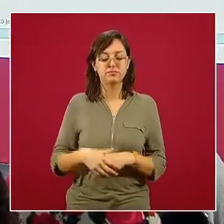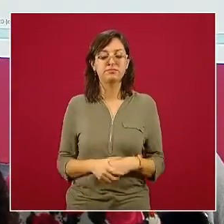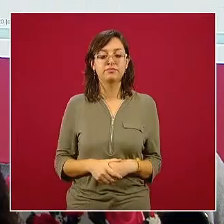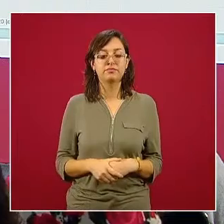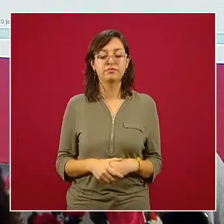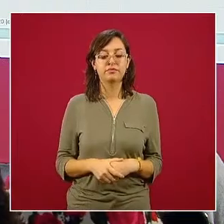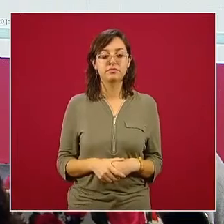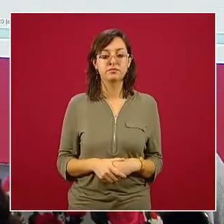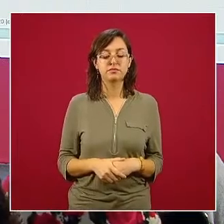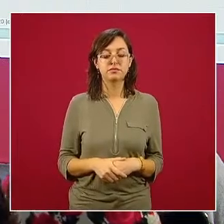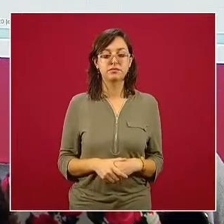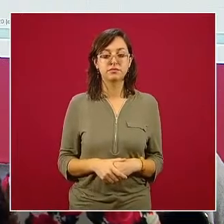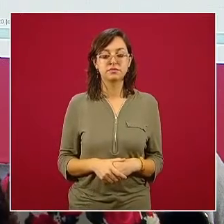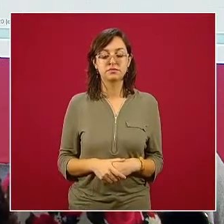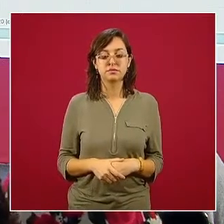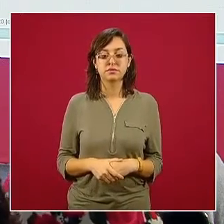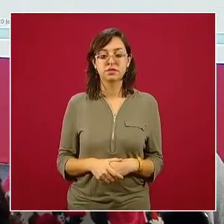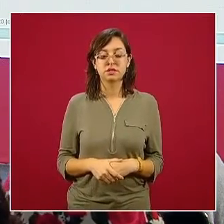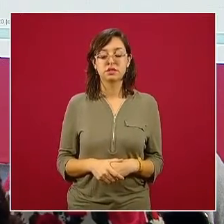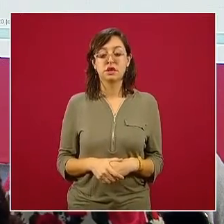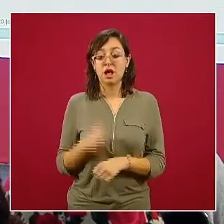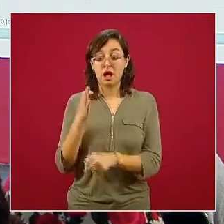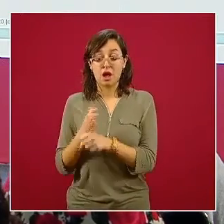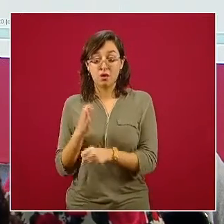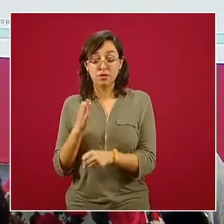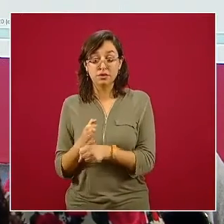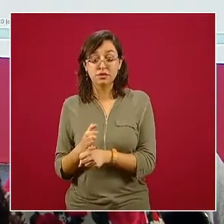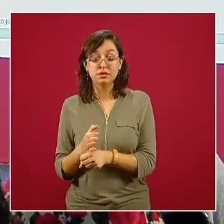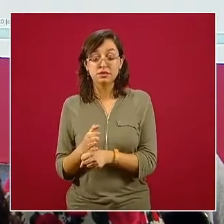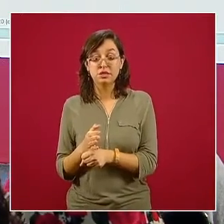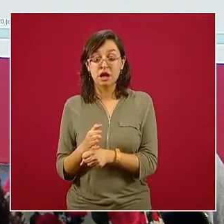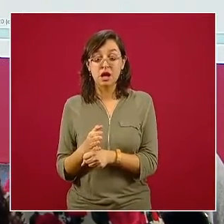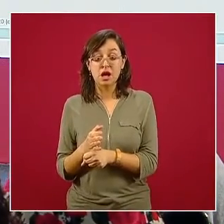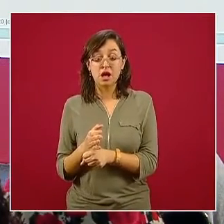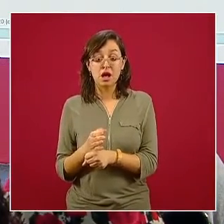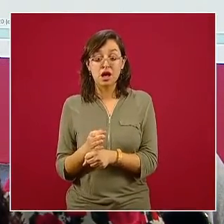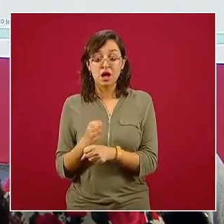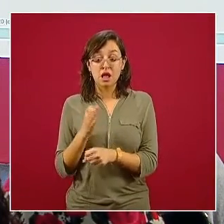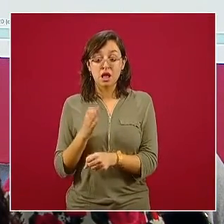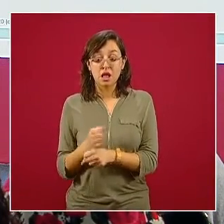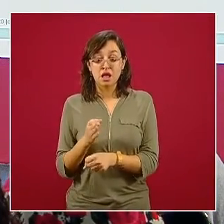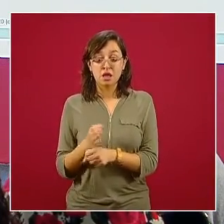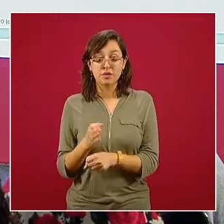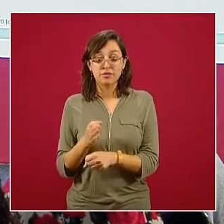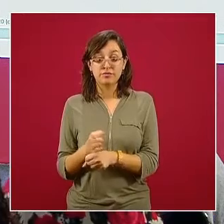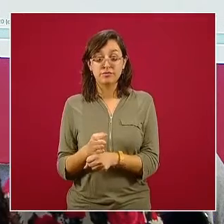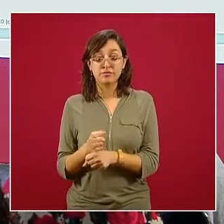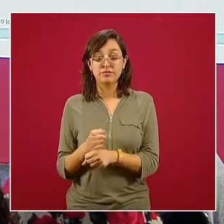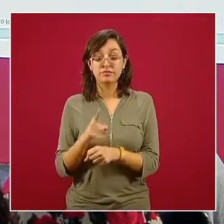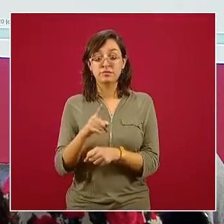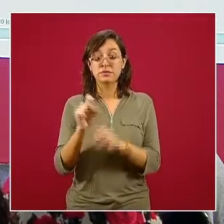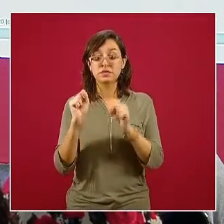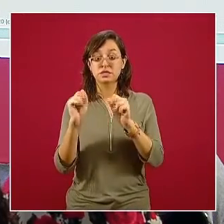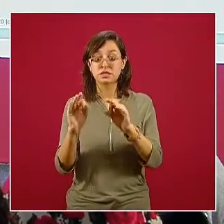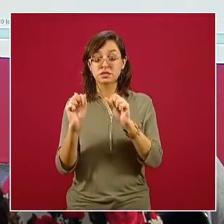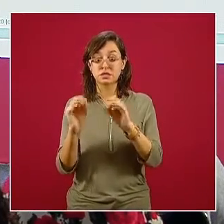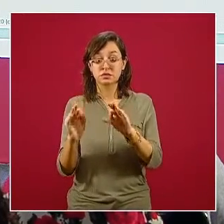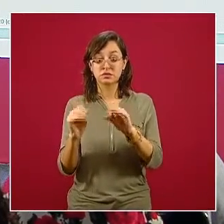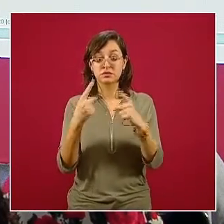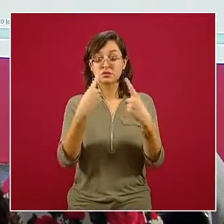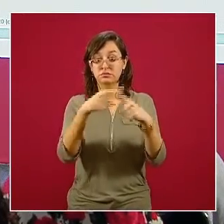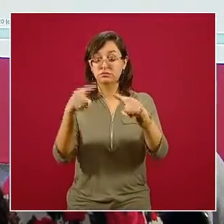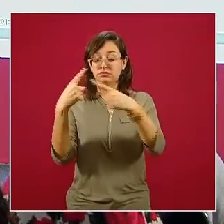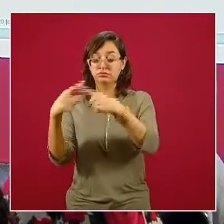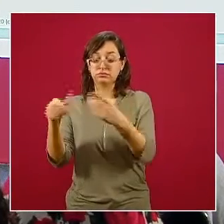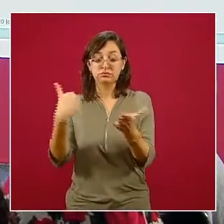En su momento, no en esta fase aguda, que están cerrados las operaciones en múltiples oficinas públicas, incluyendo los